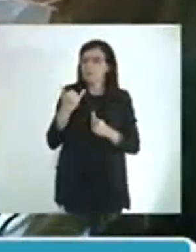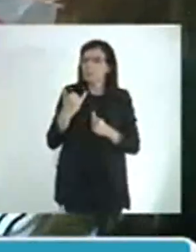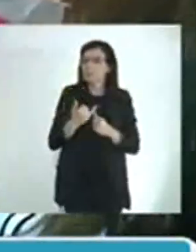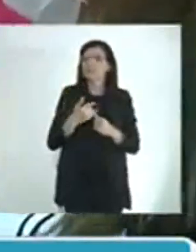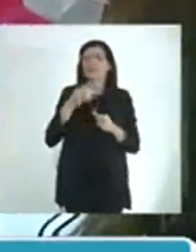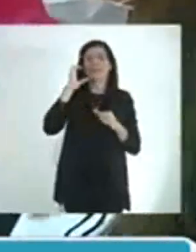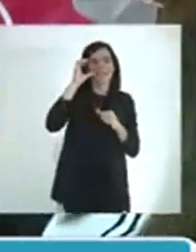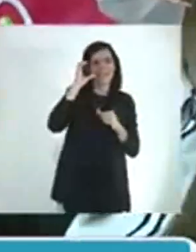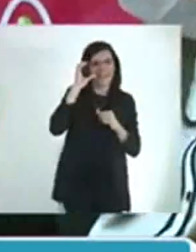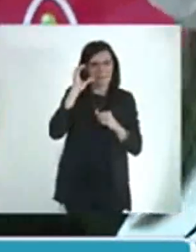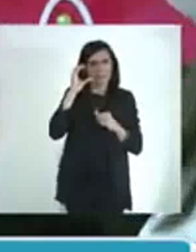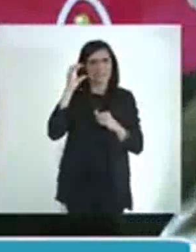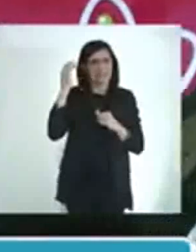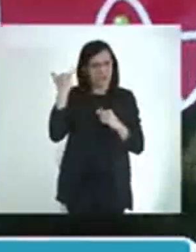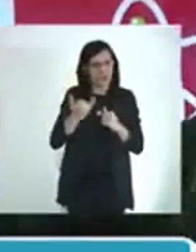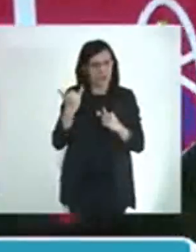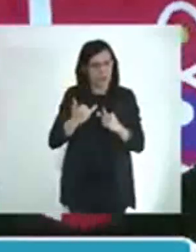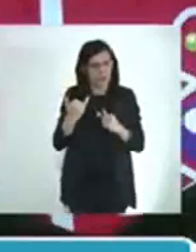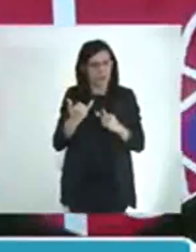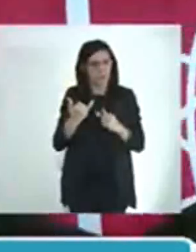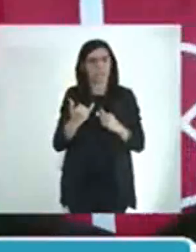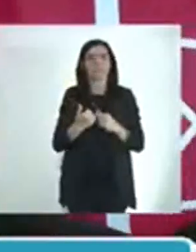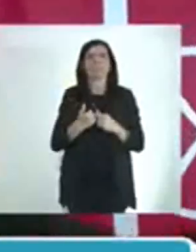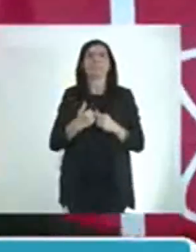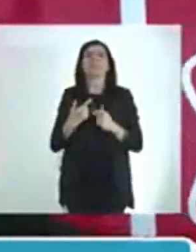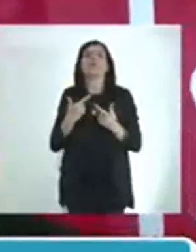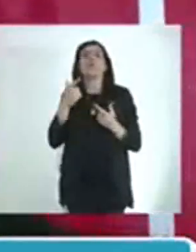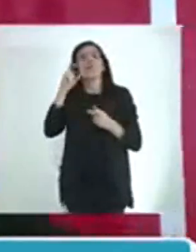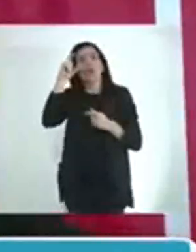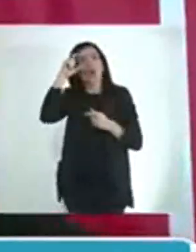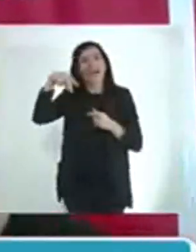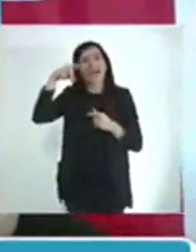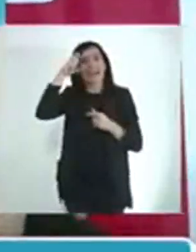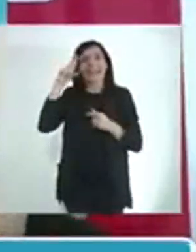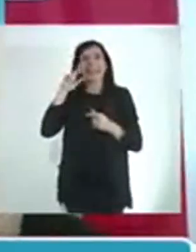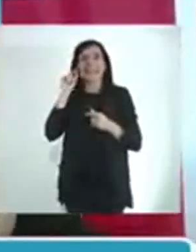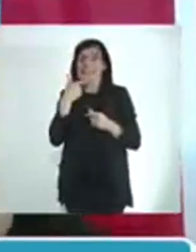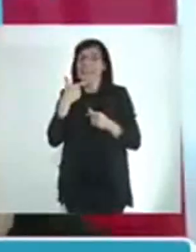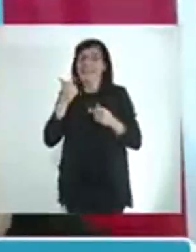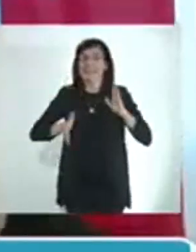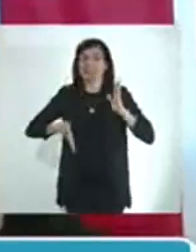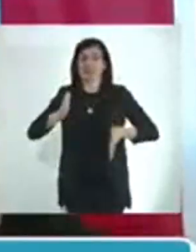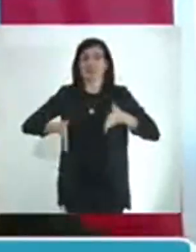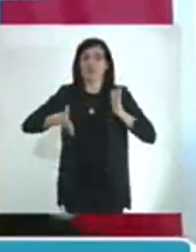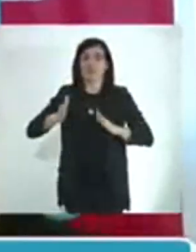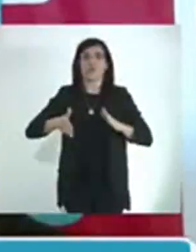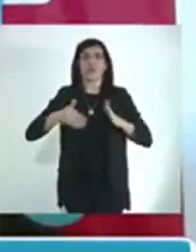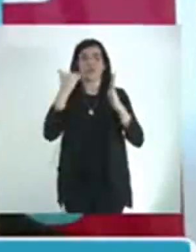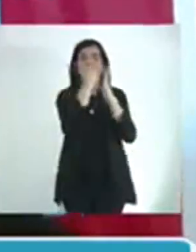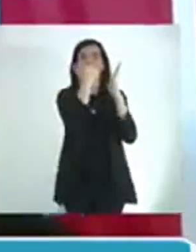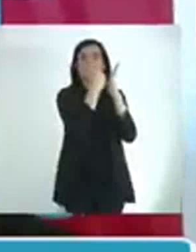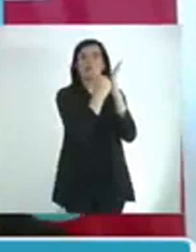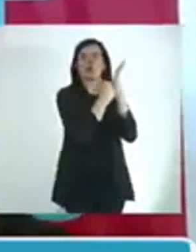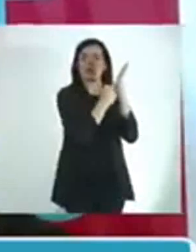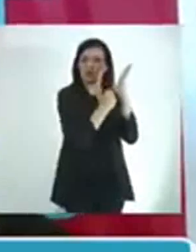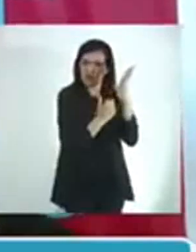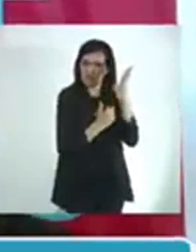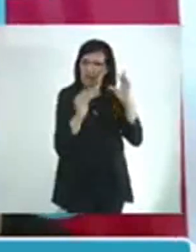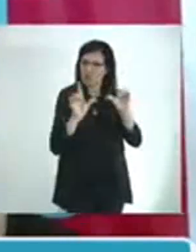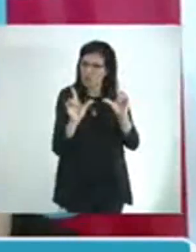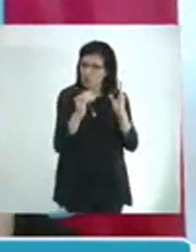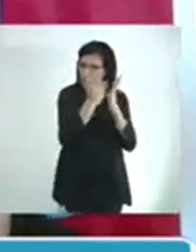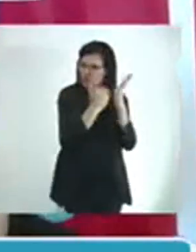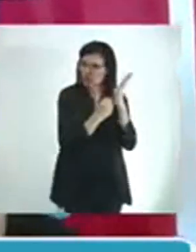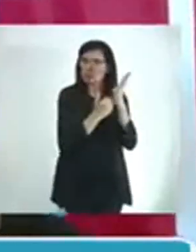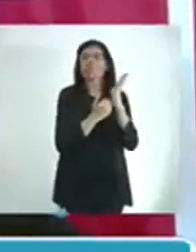tener capacitaciones que van a ir desde las energías renovables, la robótica, la programación, y también talleres